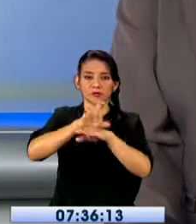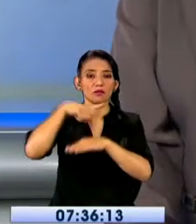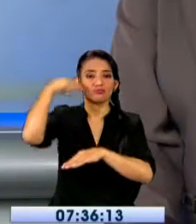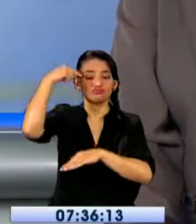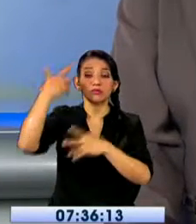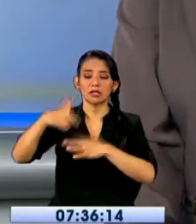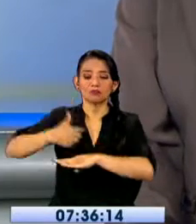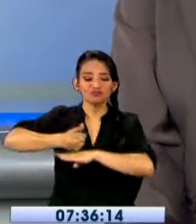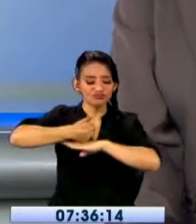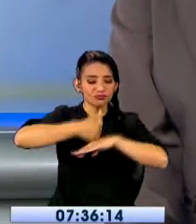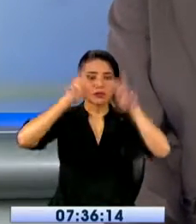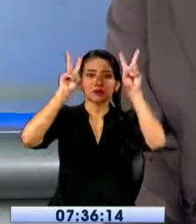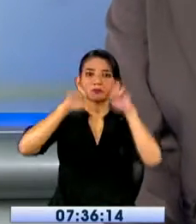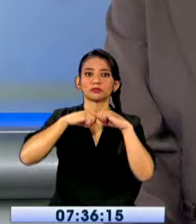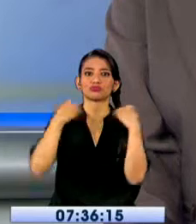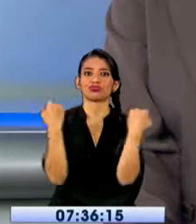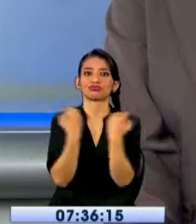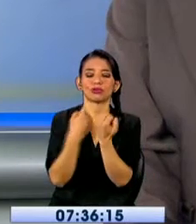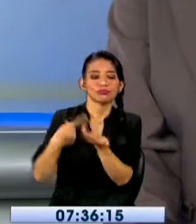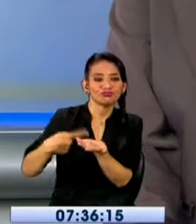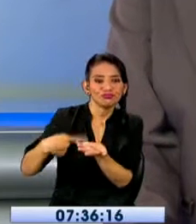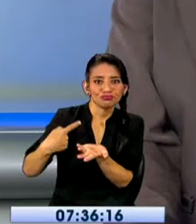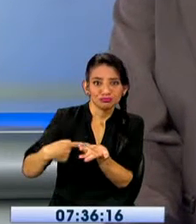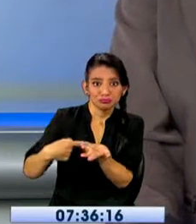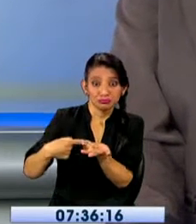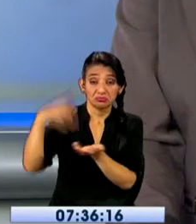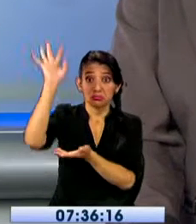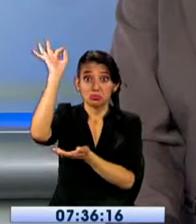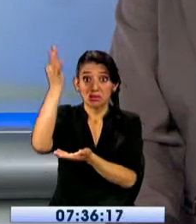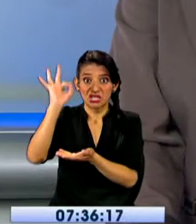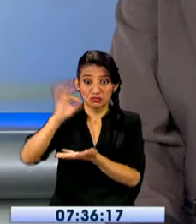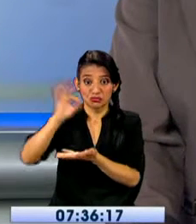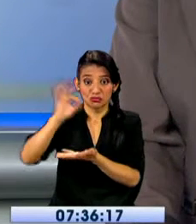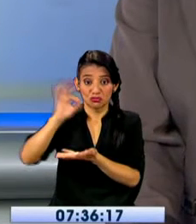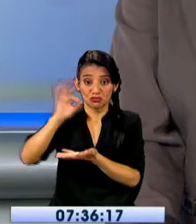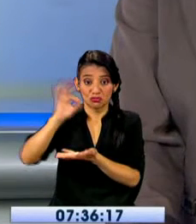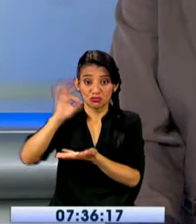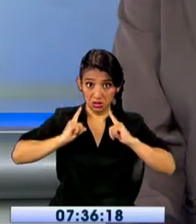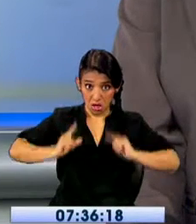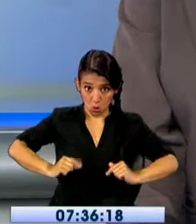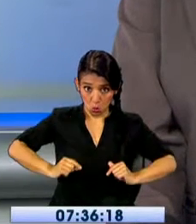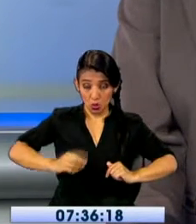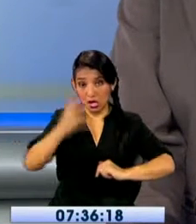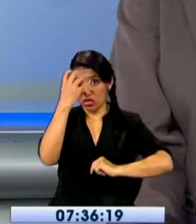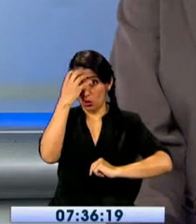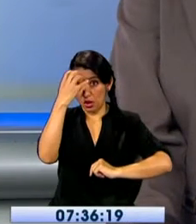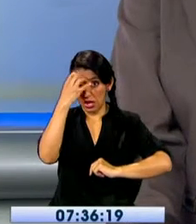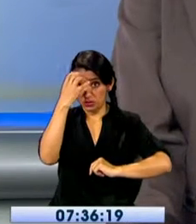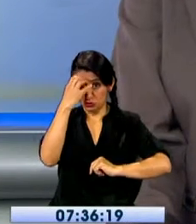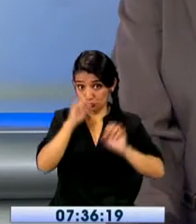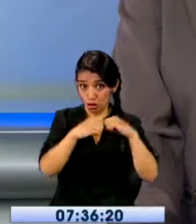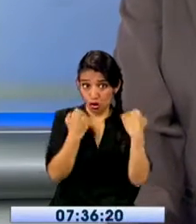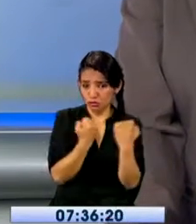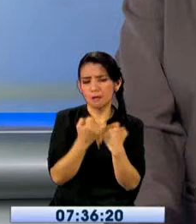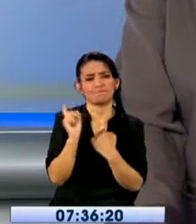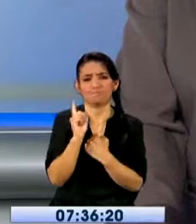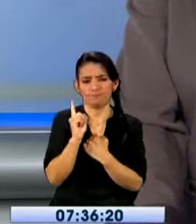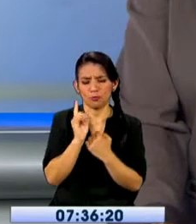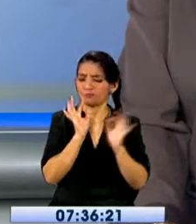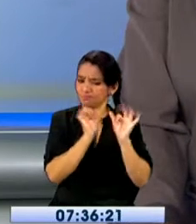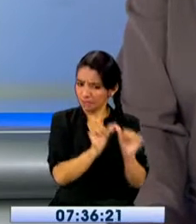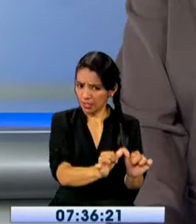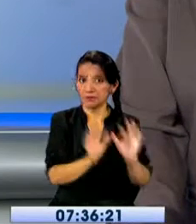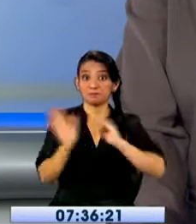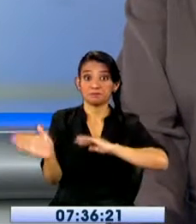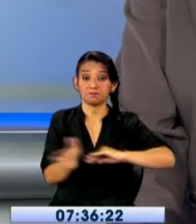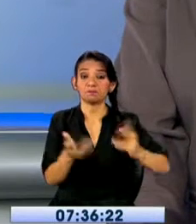gabinete del sector social. Aquí se ratificó que no se va a recortar el presupuesto en los sectores de la salud, educación y bienestar social. Se analizó